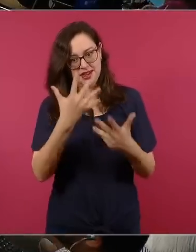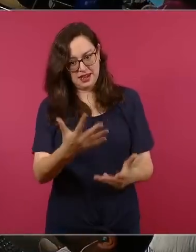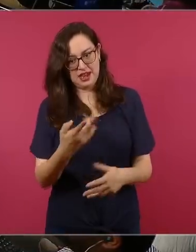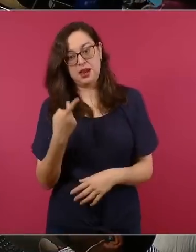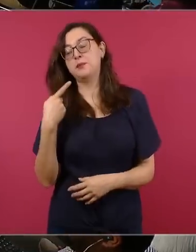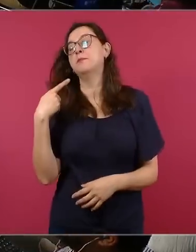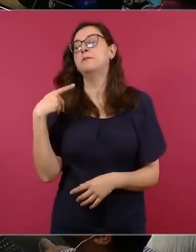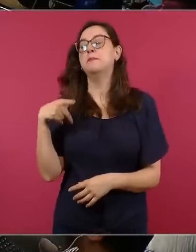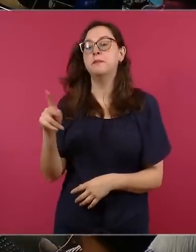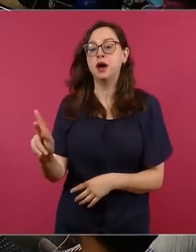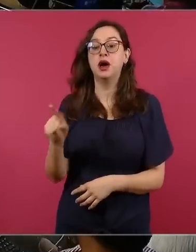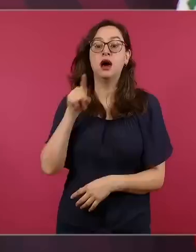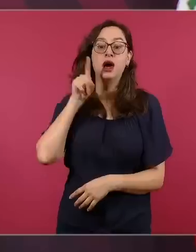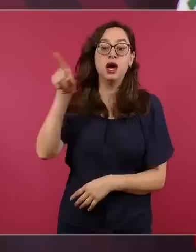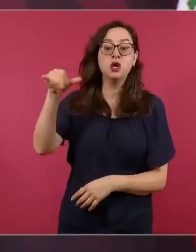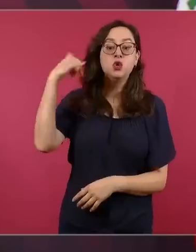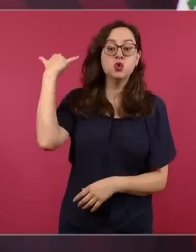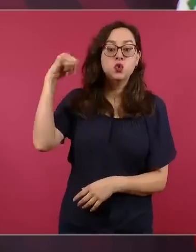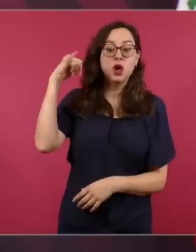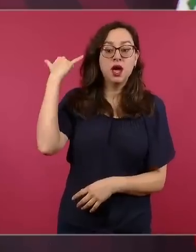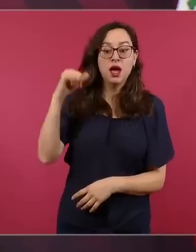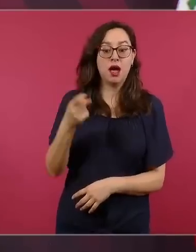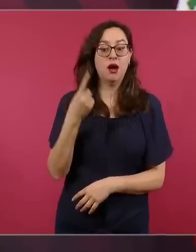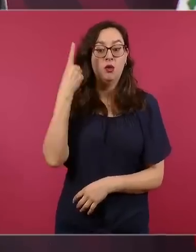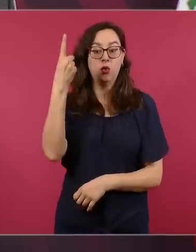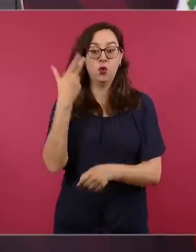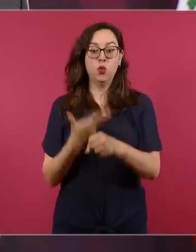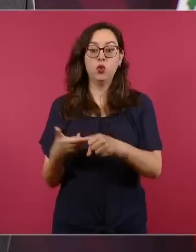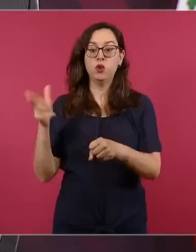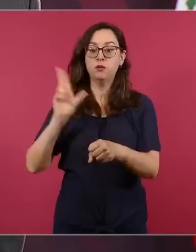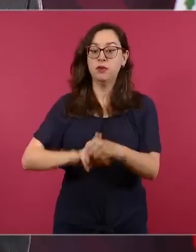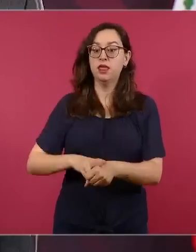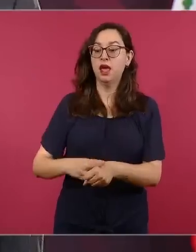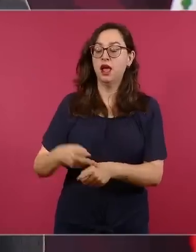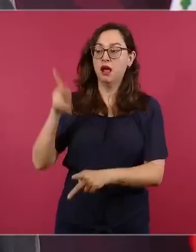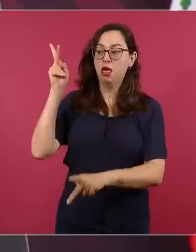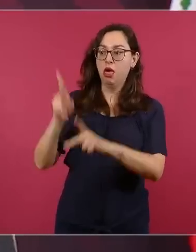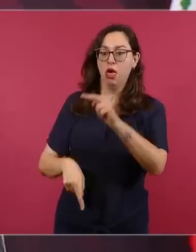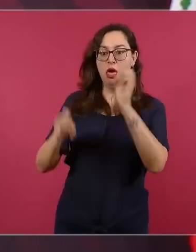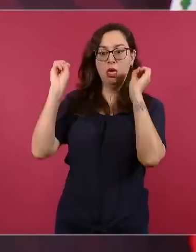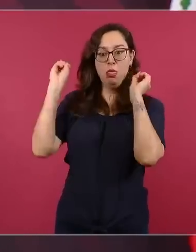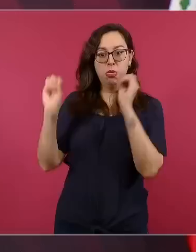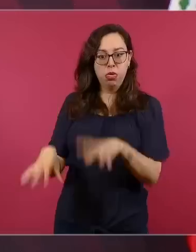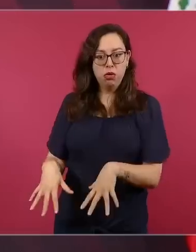este hospital de Yucatán que dejaron abandonado, el de Ticul,